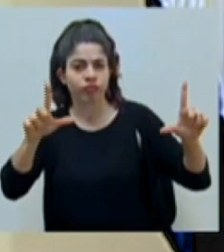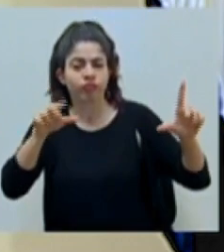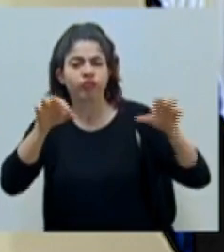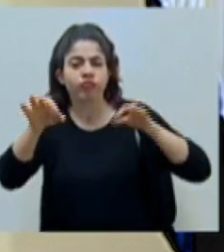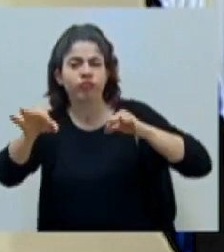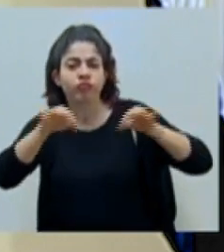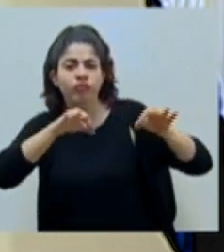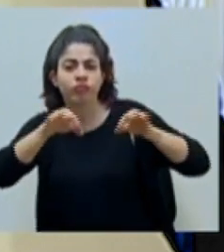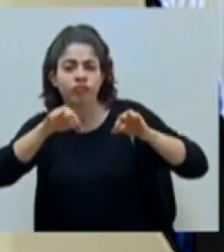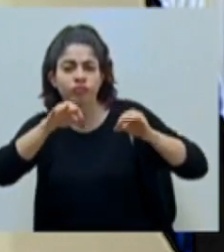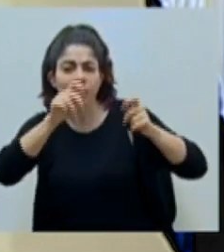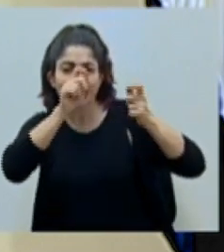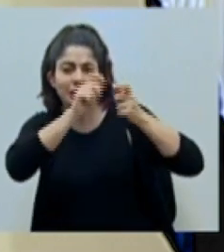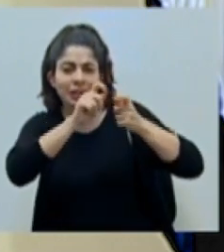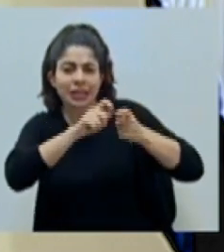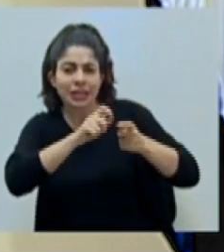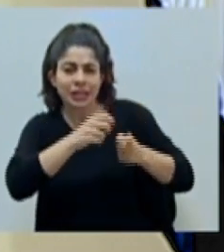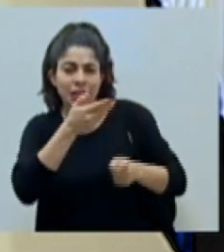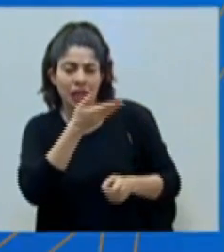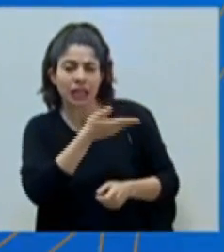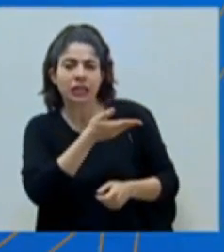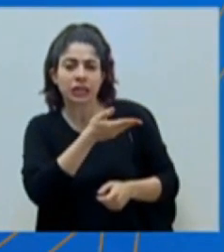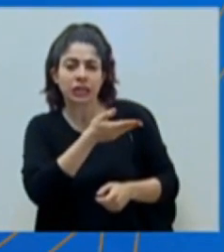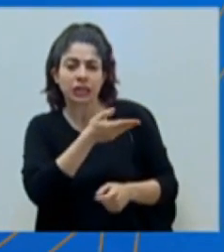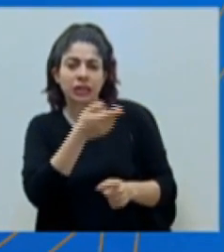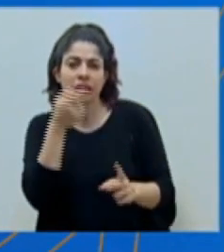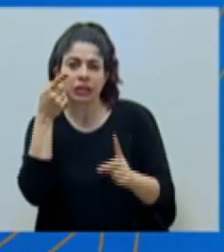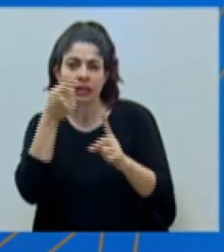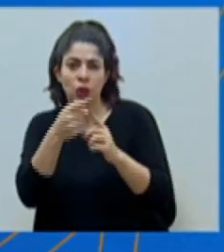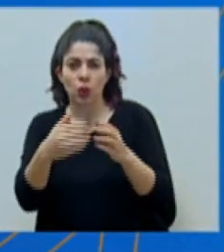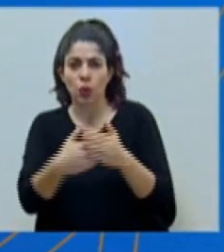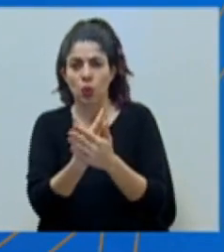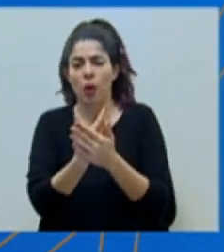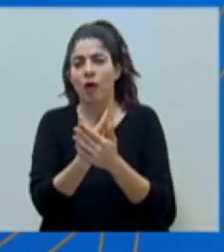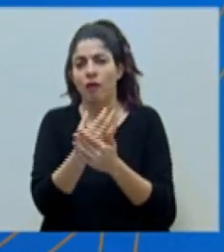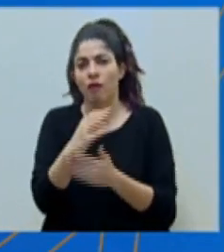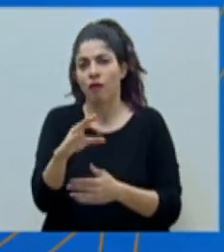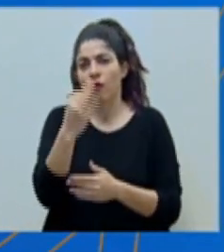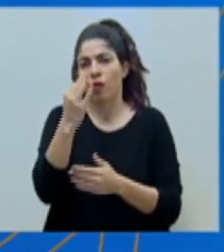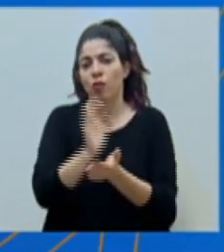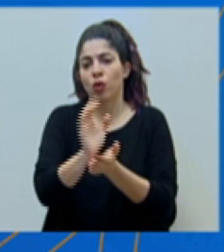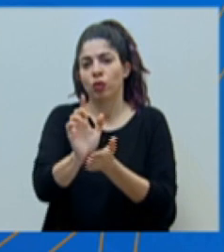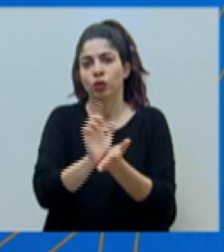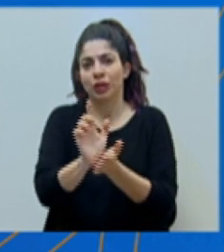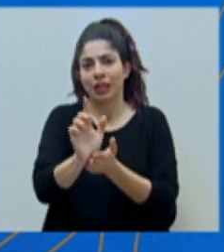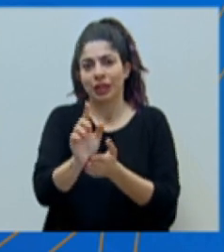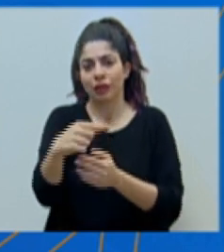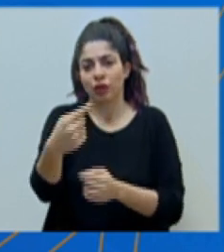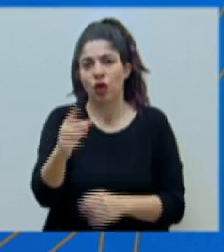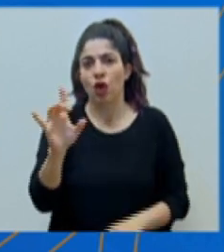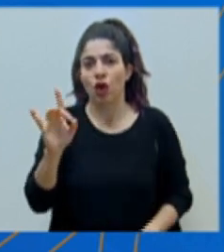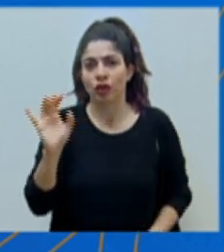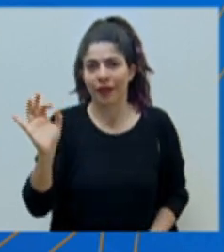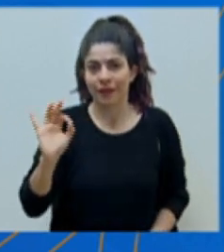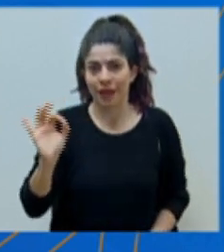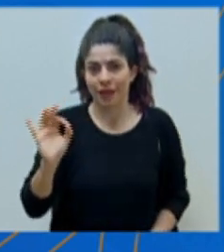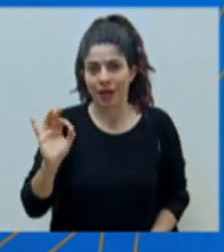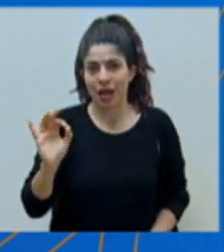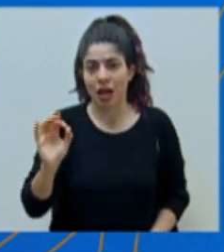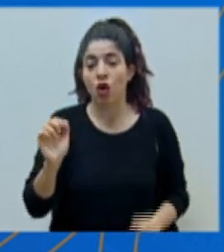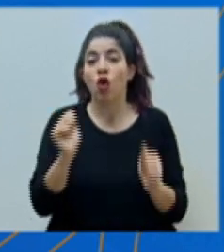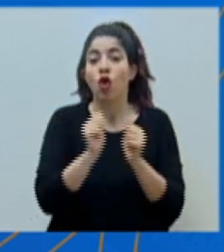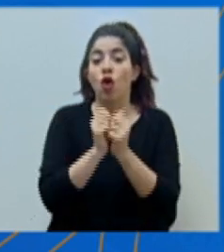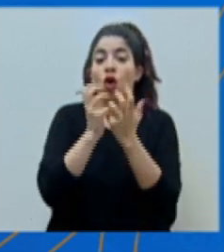algunos elementos que hemos definido para esta configuración del inicio del curso lectivo en el 8 de febrero, combinada